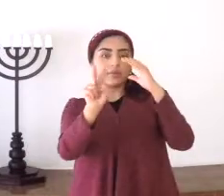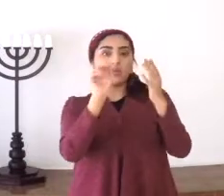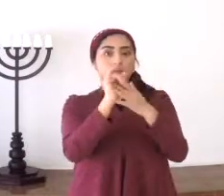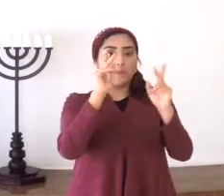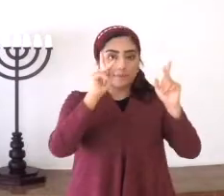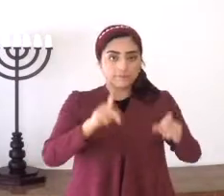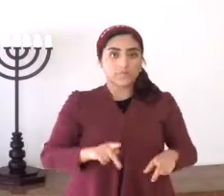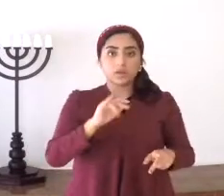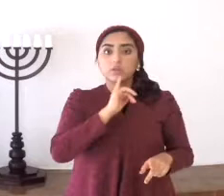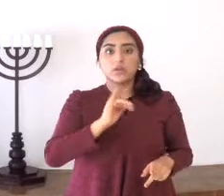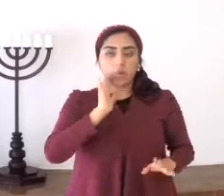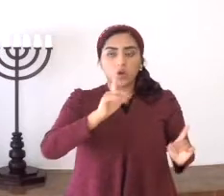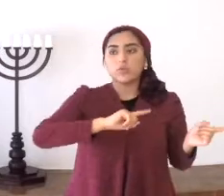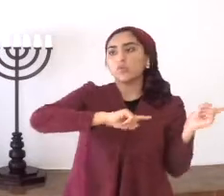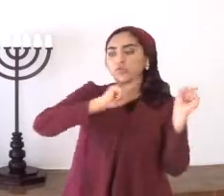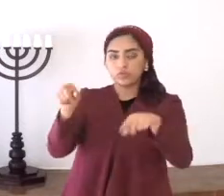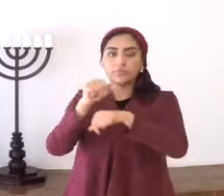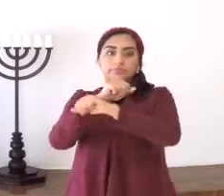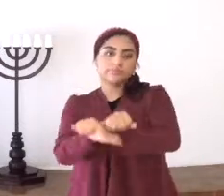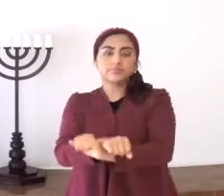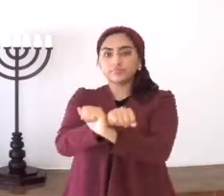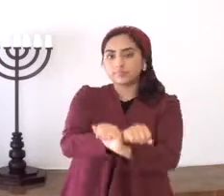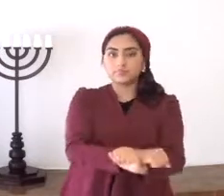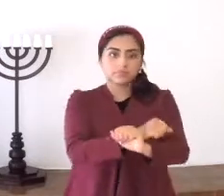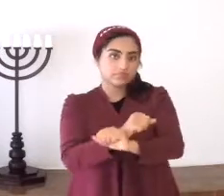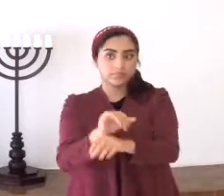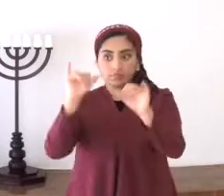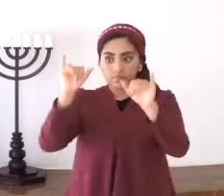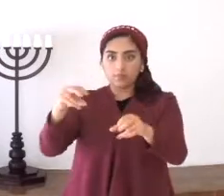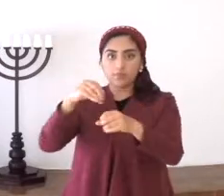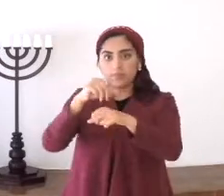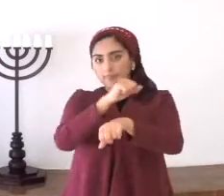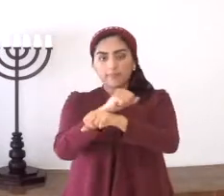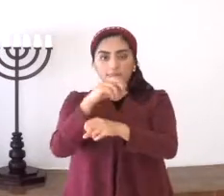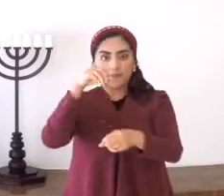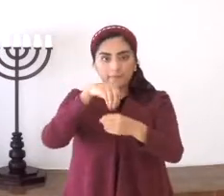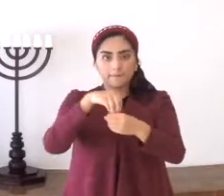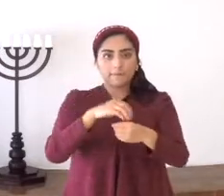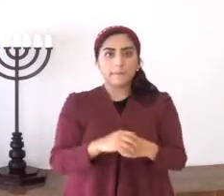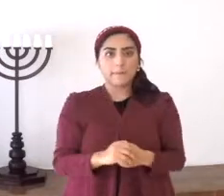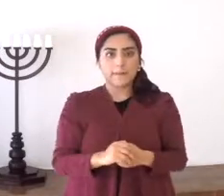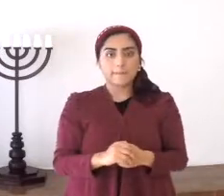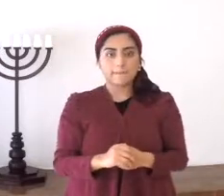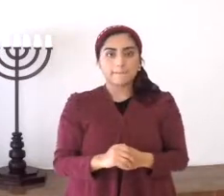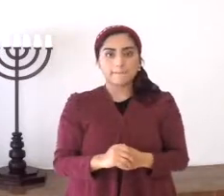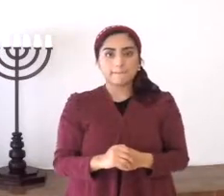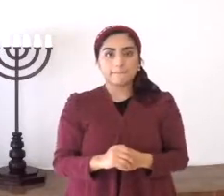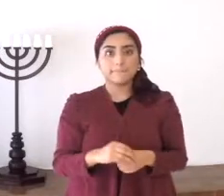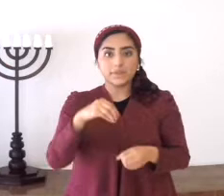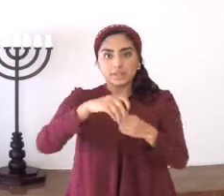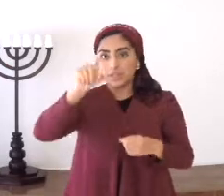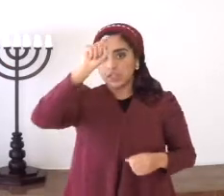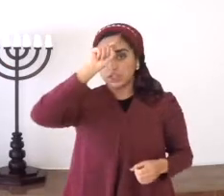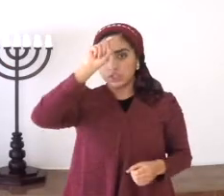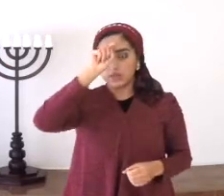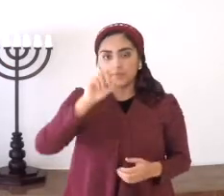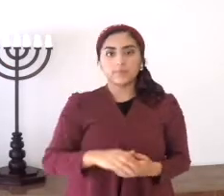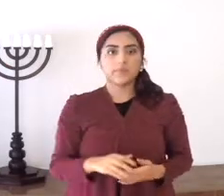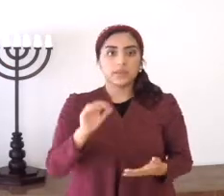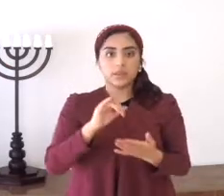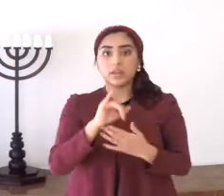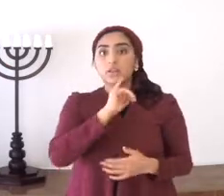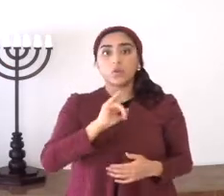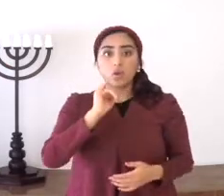profundo sueño a Abraham, entonces tiene la visión que el pueblo iba a ser llevado cautivo, o sea, más bien que iba a permanecer cautivo, en Israel,